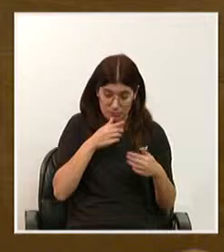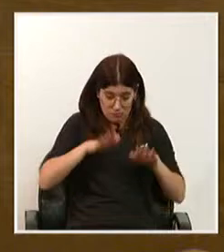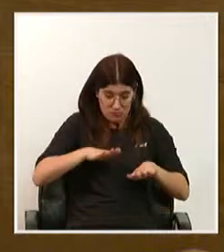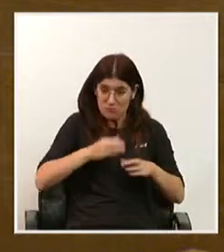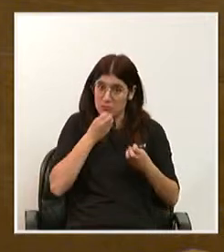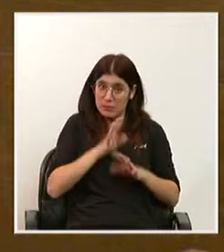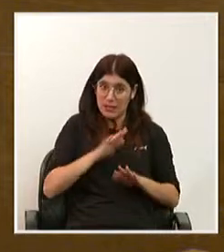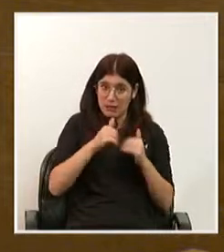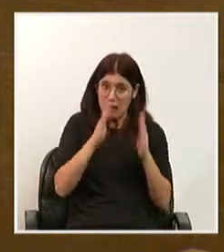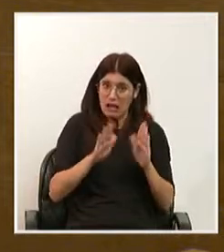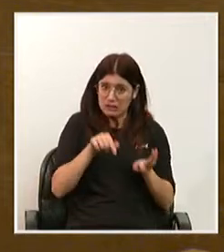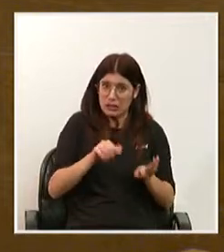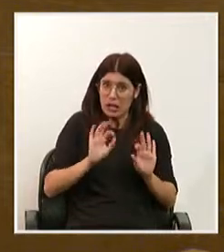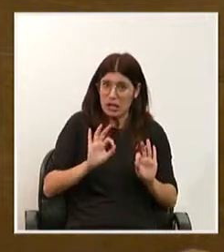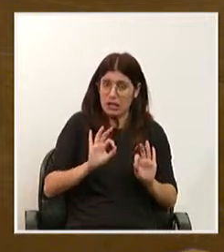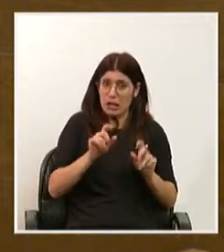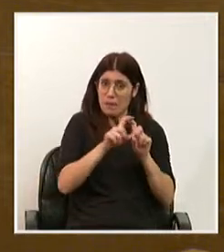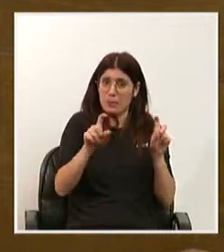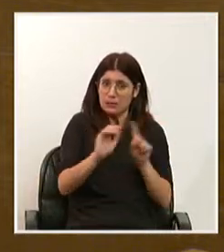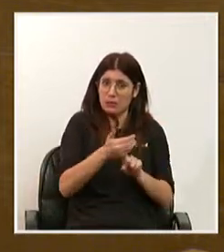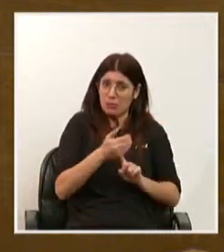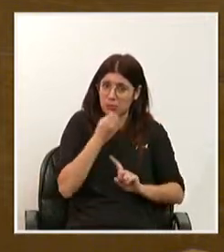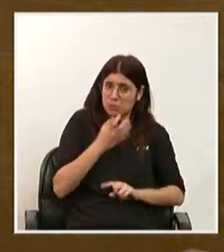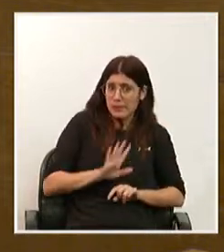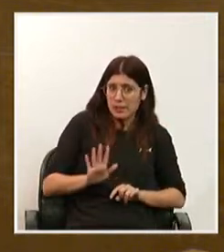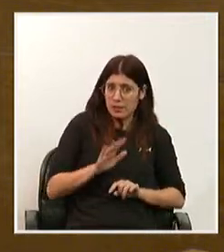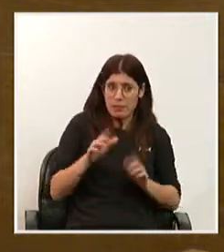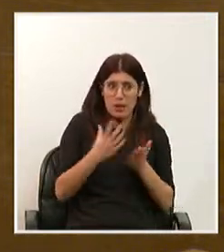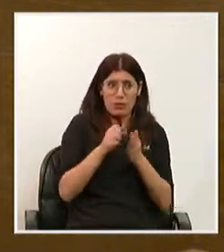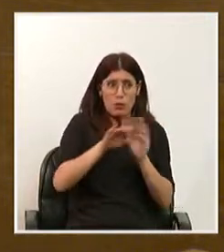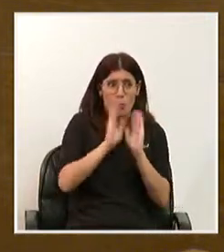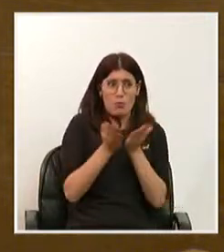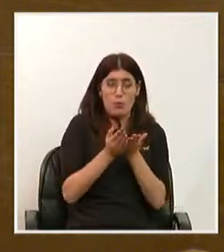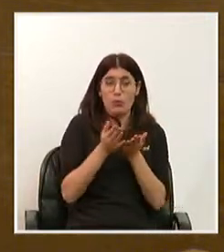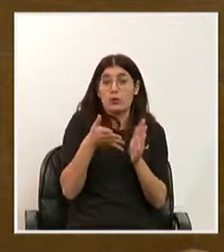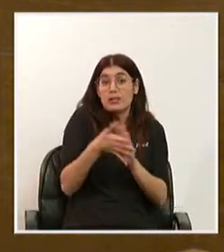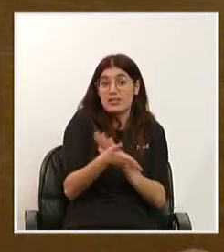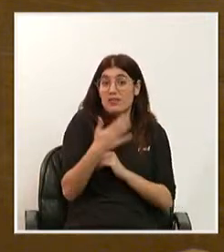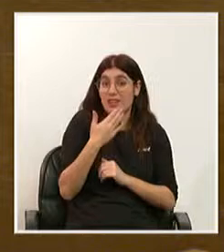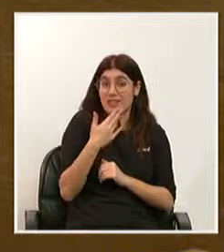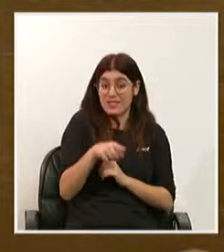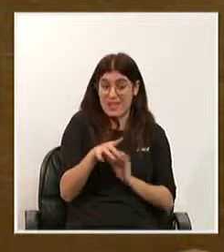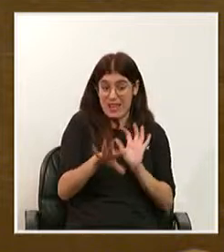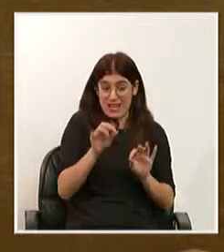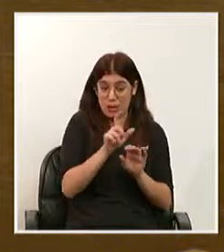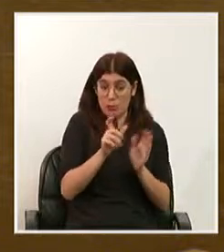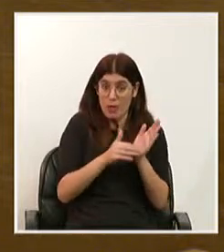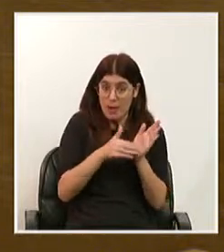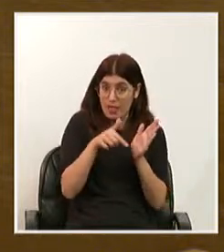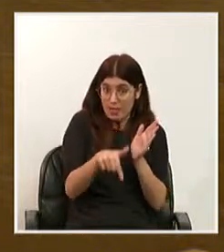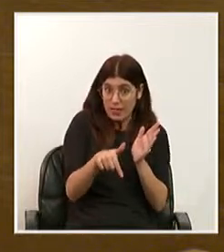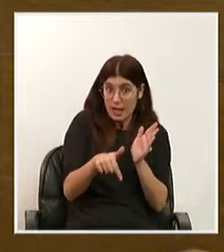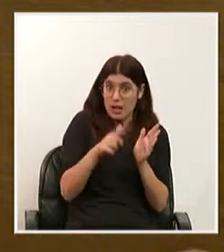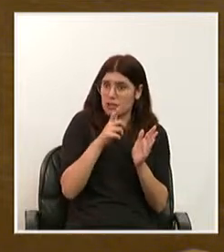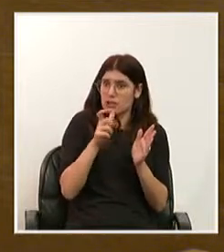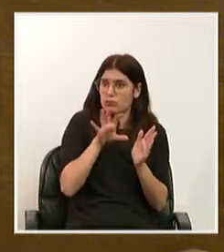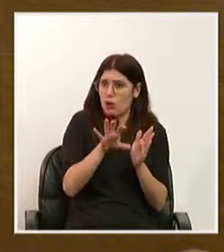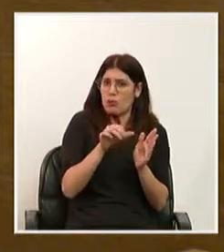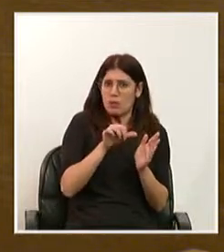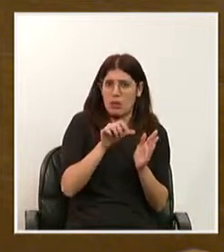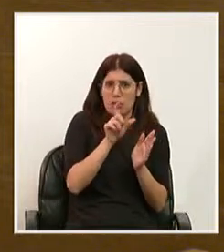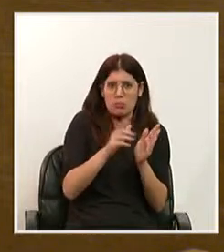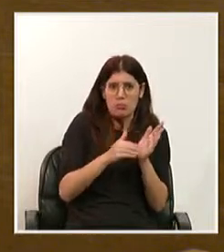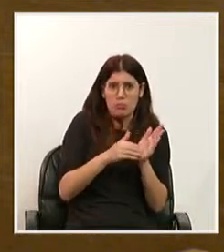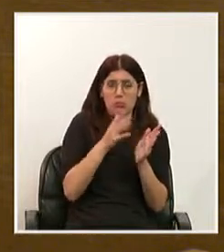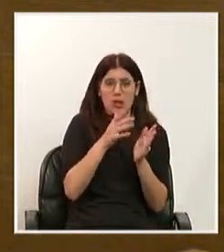esta es su casa para ellos y para todo el mundo y que por tanto si eligen la comunidad valenciana que es una comunidad que no impone